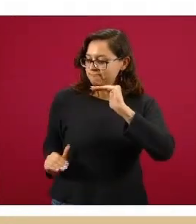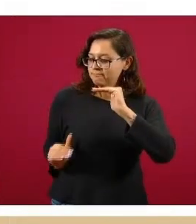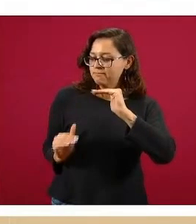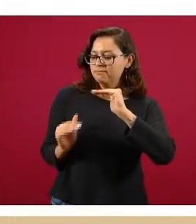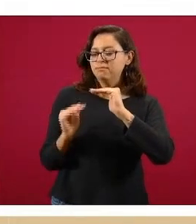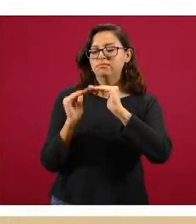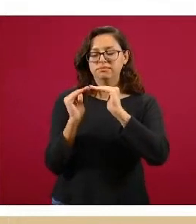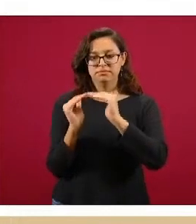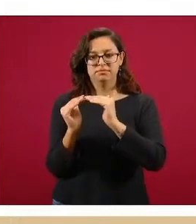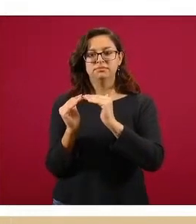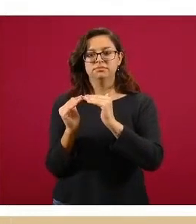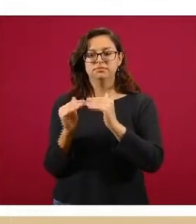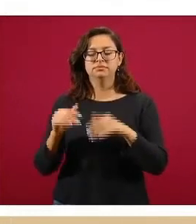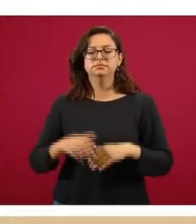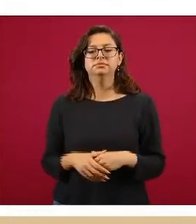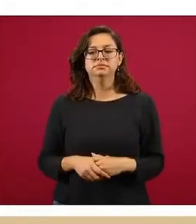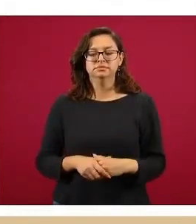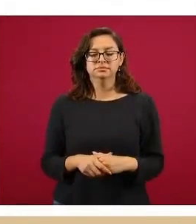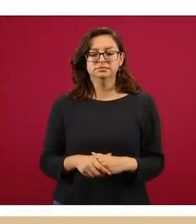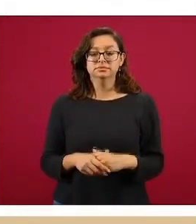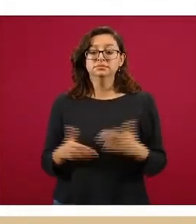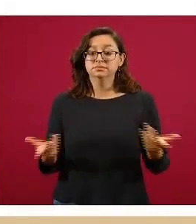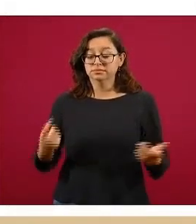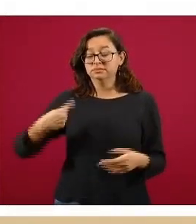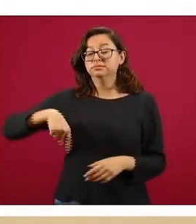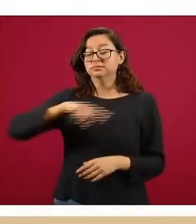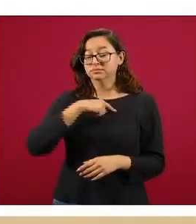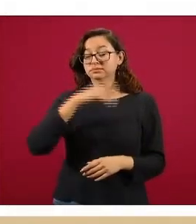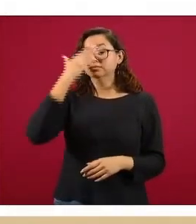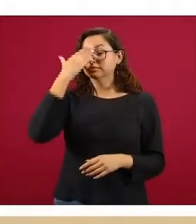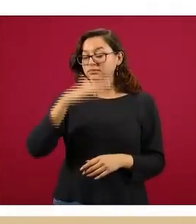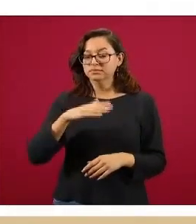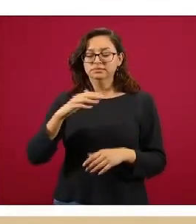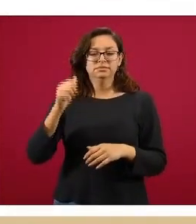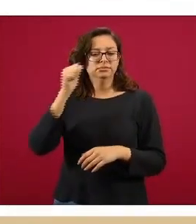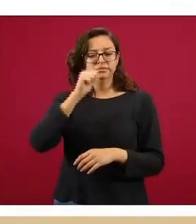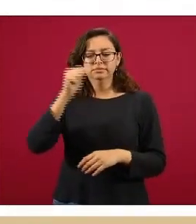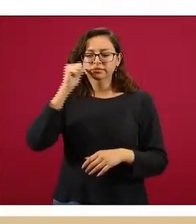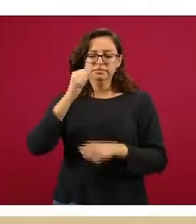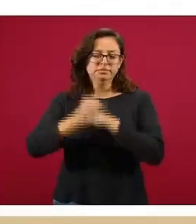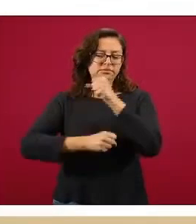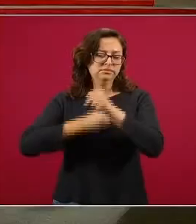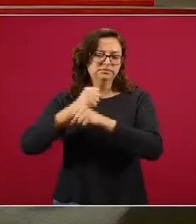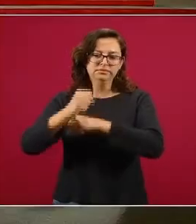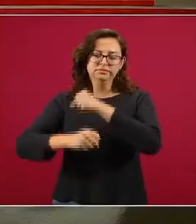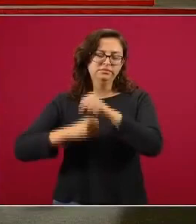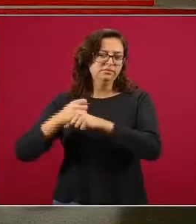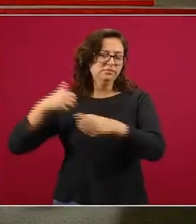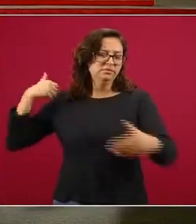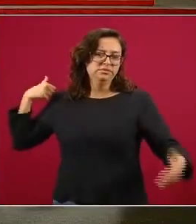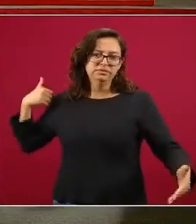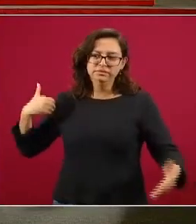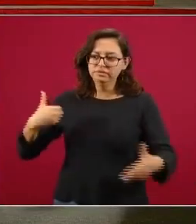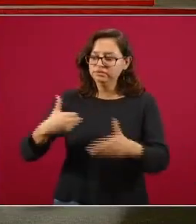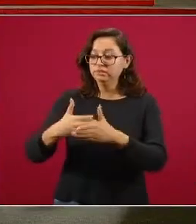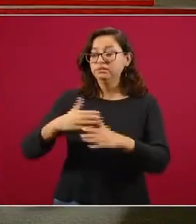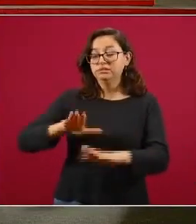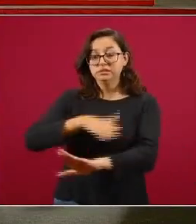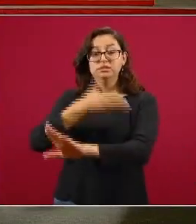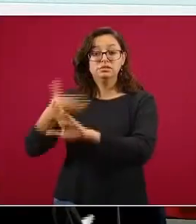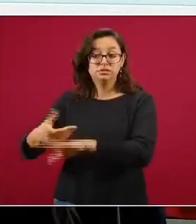que existe hoy en día en nuestro país y que, como sabemos, estructuralmente afecta a las y los jóvenes.